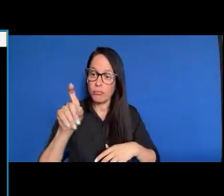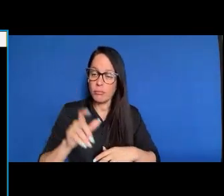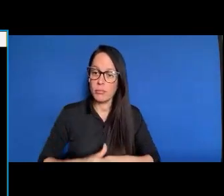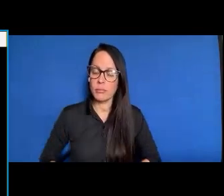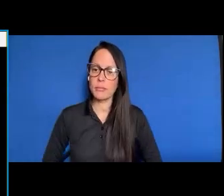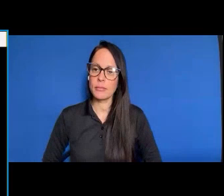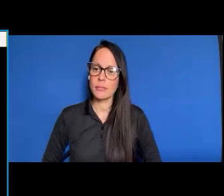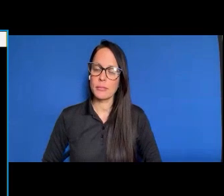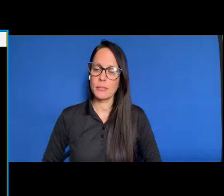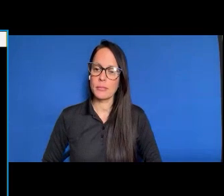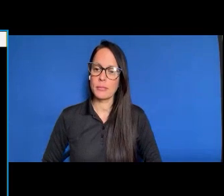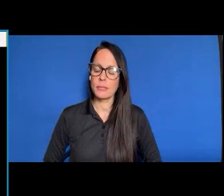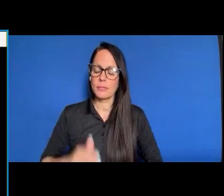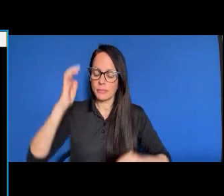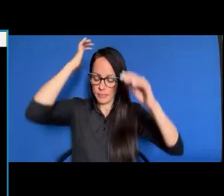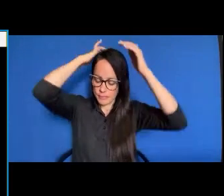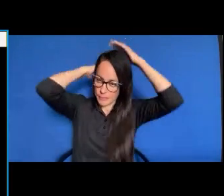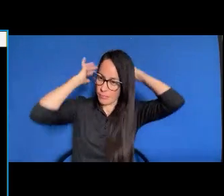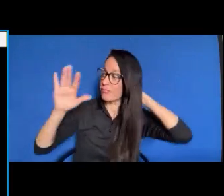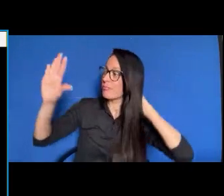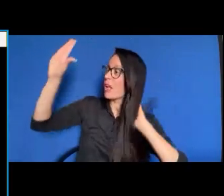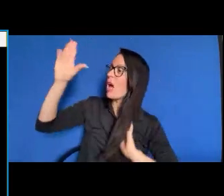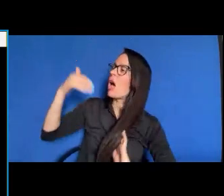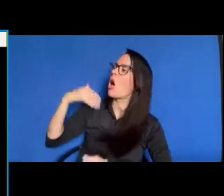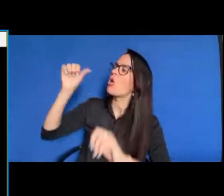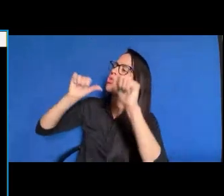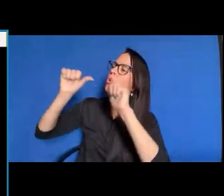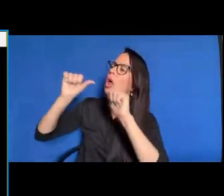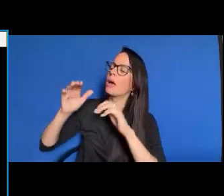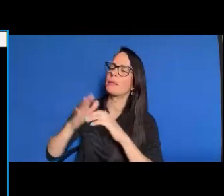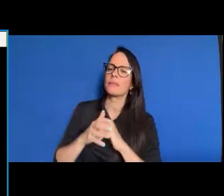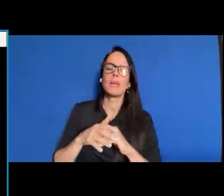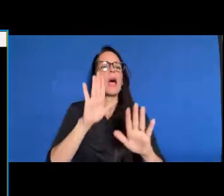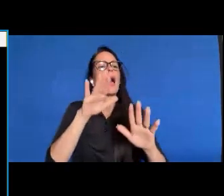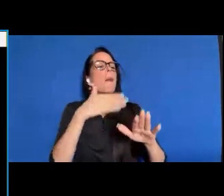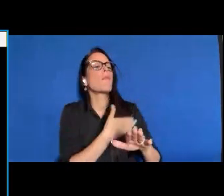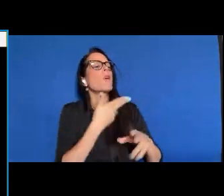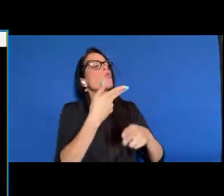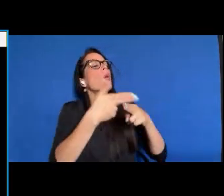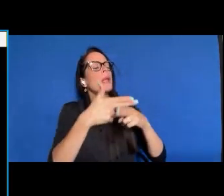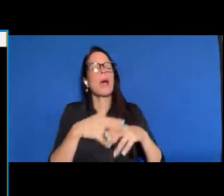Bueno, sí, yo tengo una. Sí. Identificación para que... Perdóname, doctor Luis Roma.